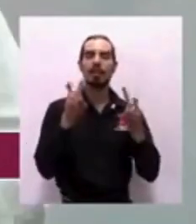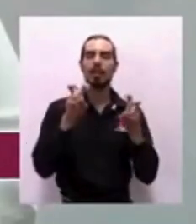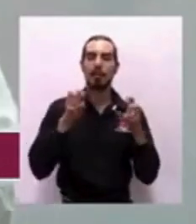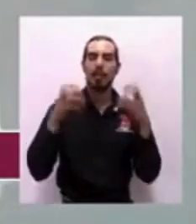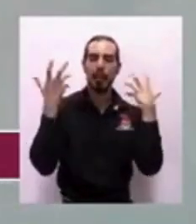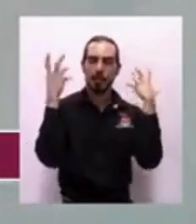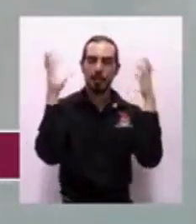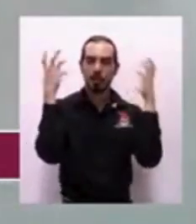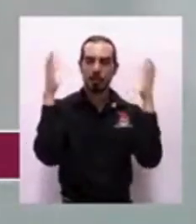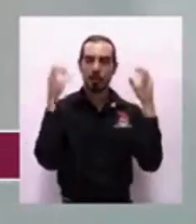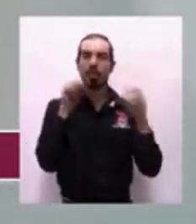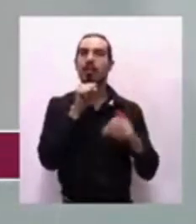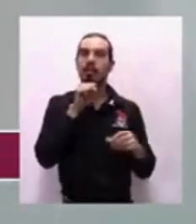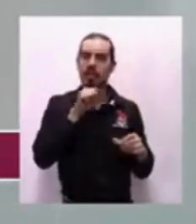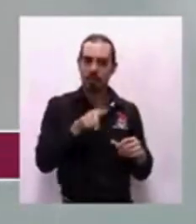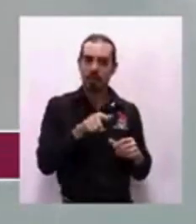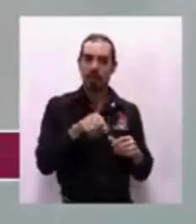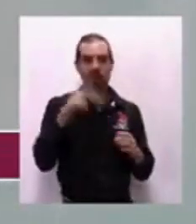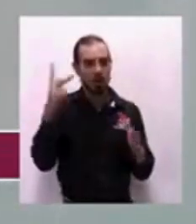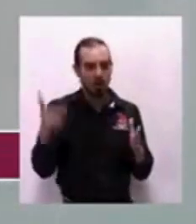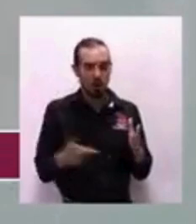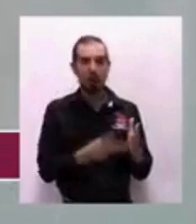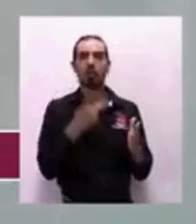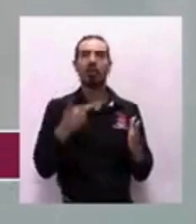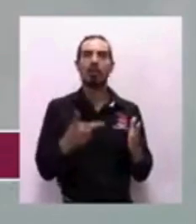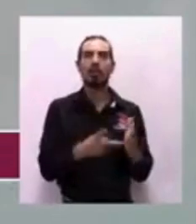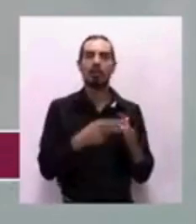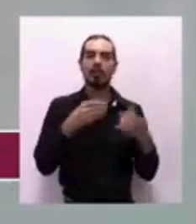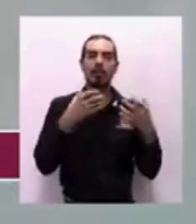ya lo habíamos comentado, necesitamos otra vez comprar